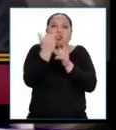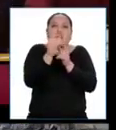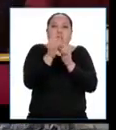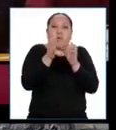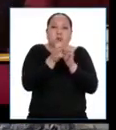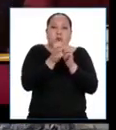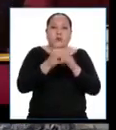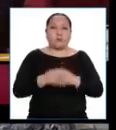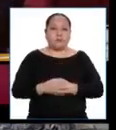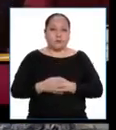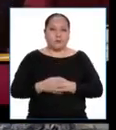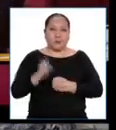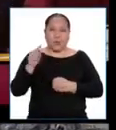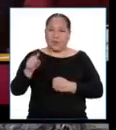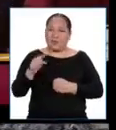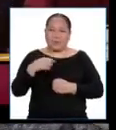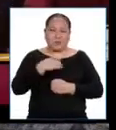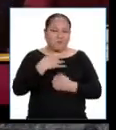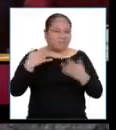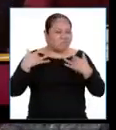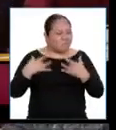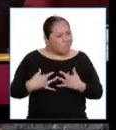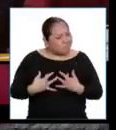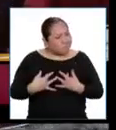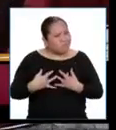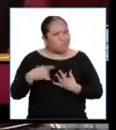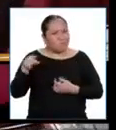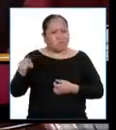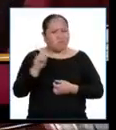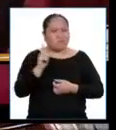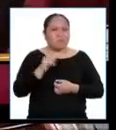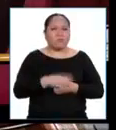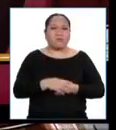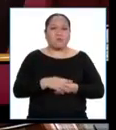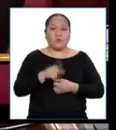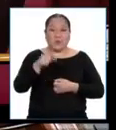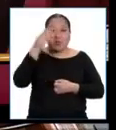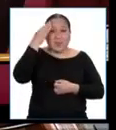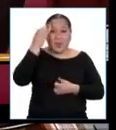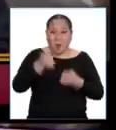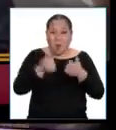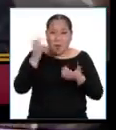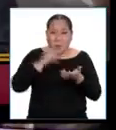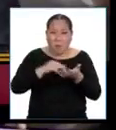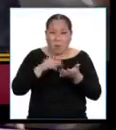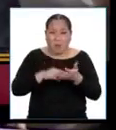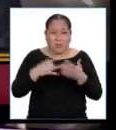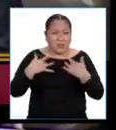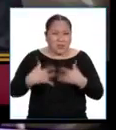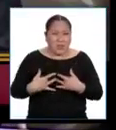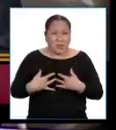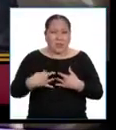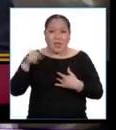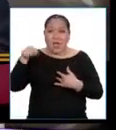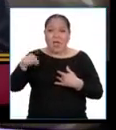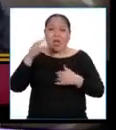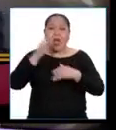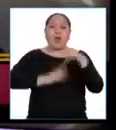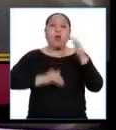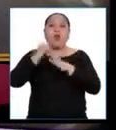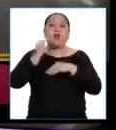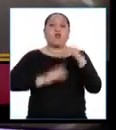hectáreas. Pero eso no es lo más triste. ¿Sabe cuál es lo más triste? Que han construido